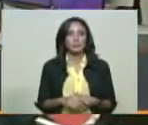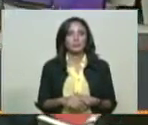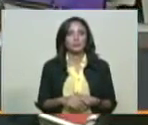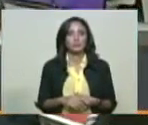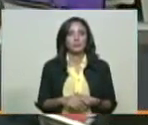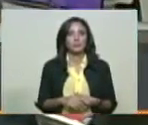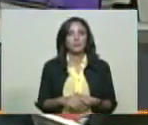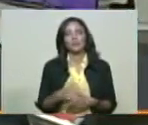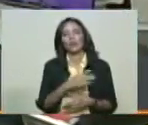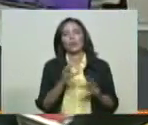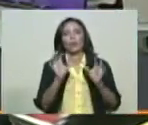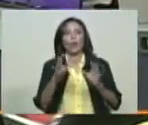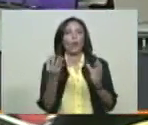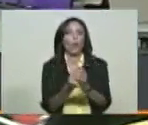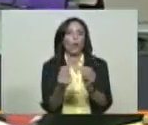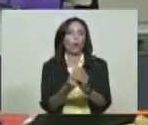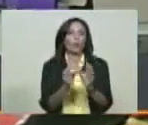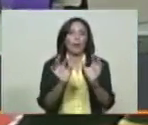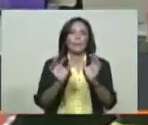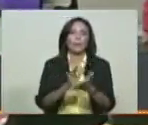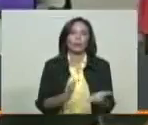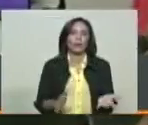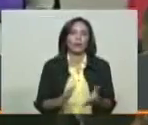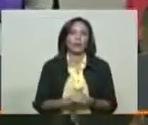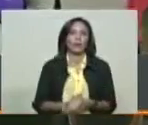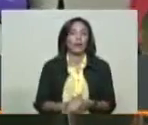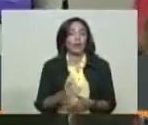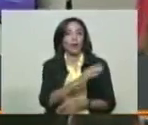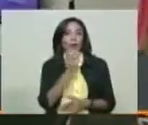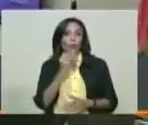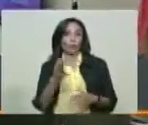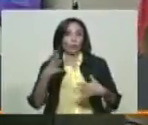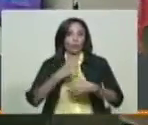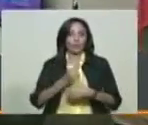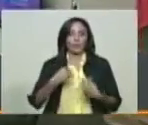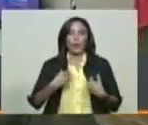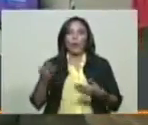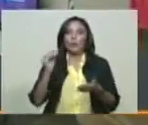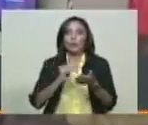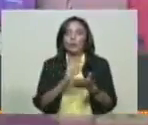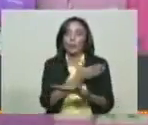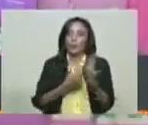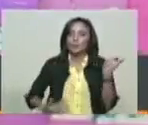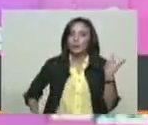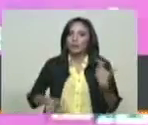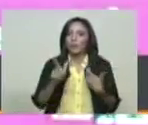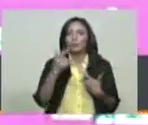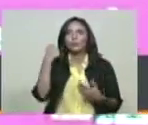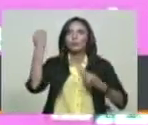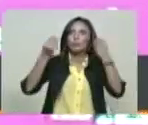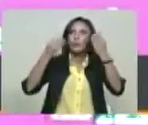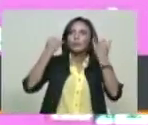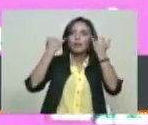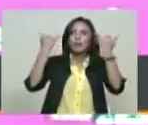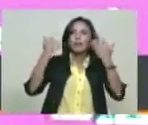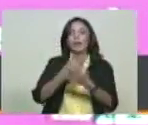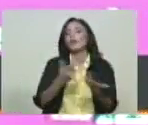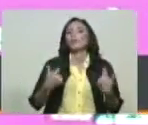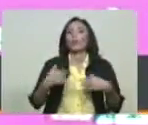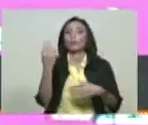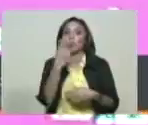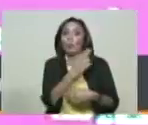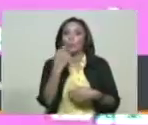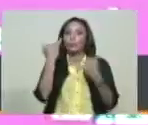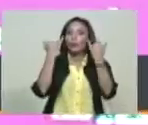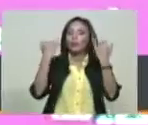a broma y si ustedes llegaran a confiar en mí otra vez para ser presidente del resume les dije yo me comprometo con